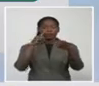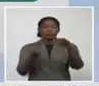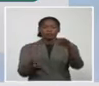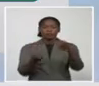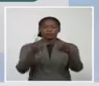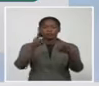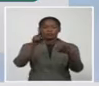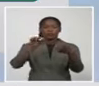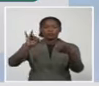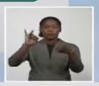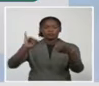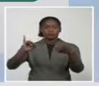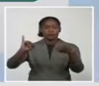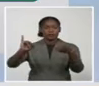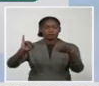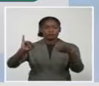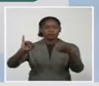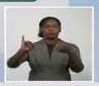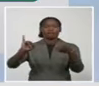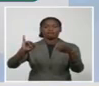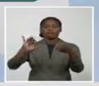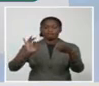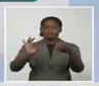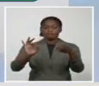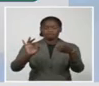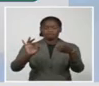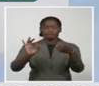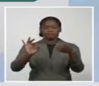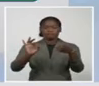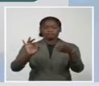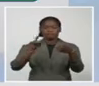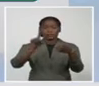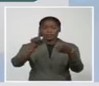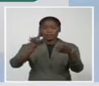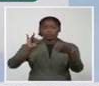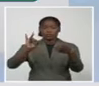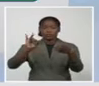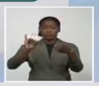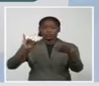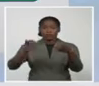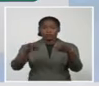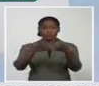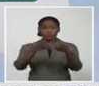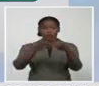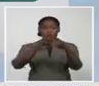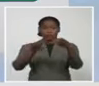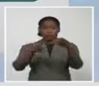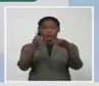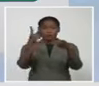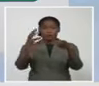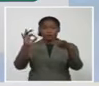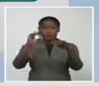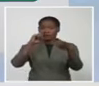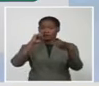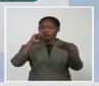176 se diagnosticaron en Cuba con COVID-19. Estamos hablando del